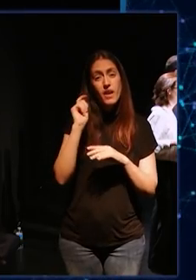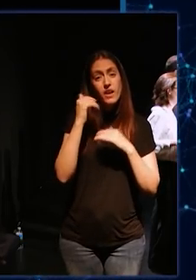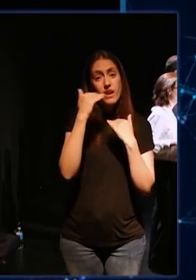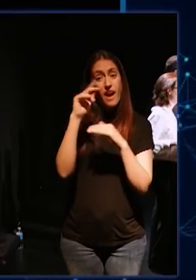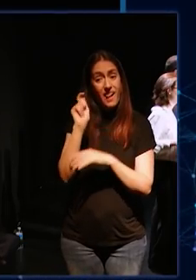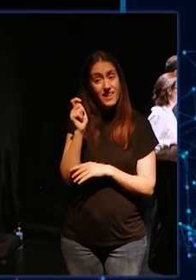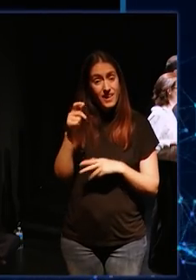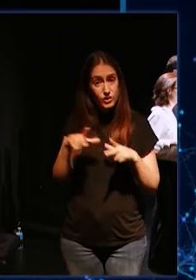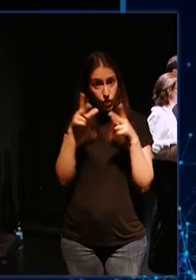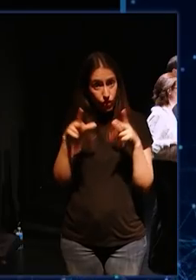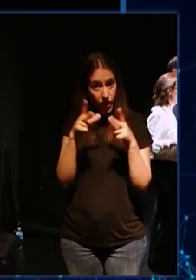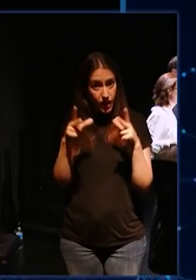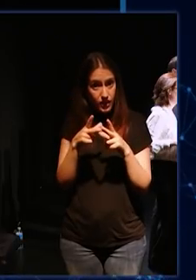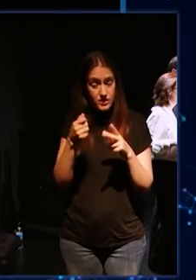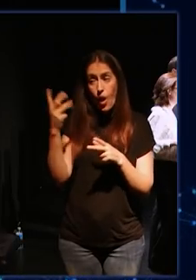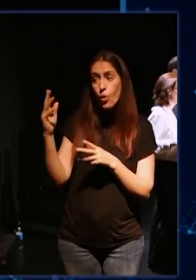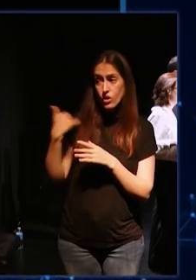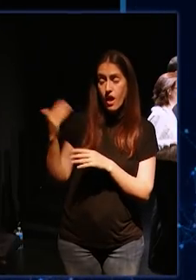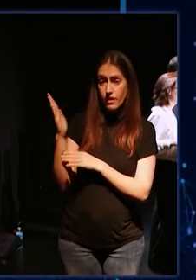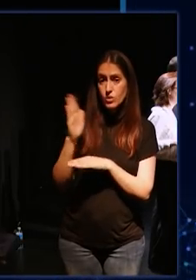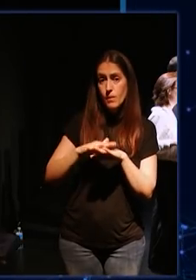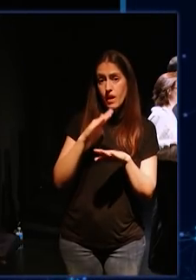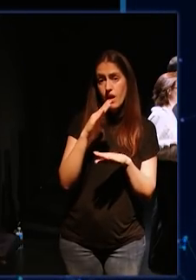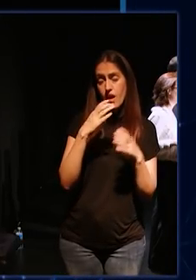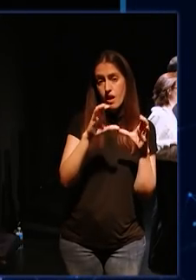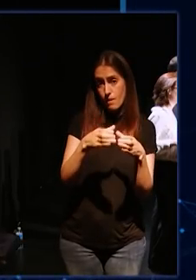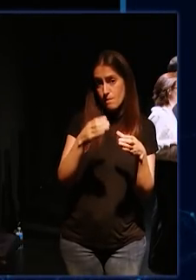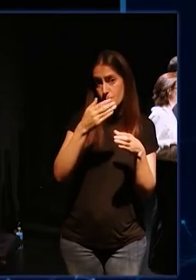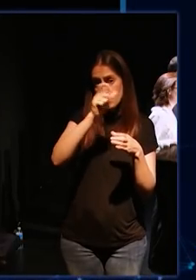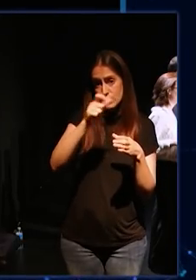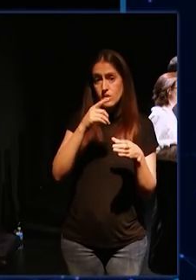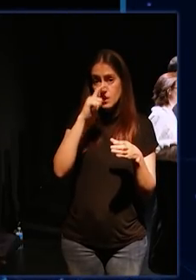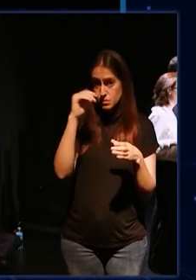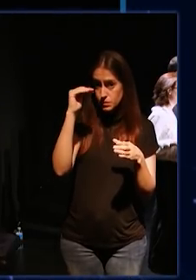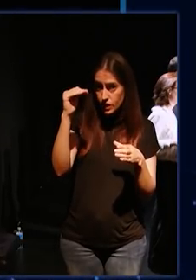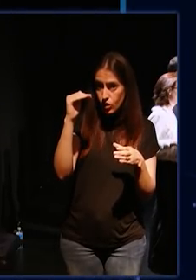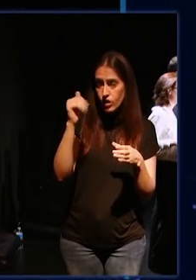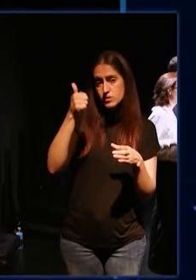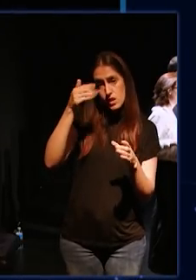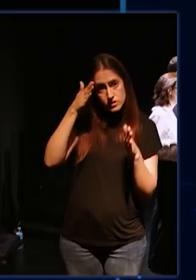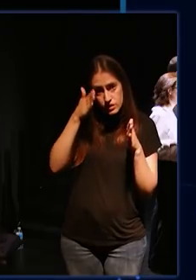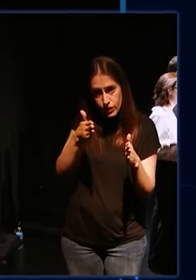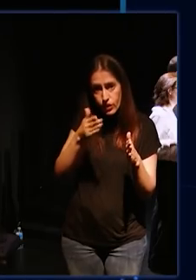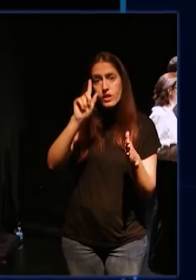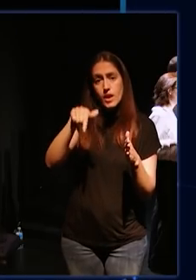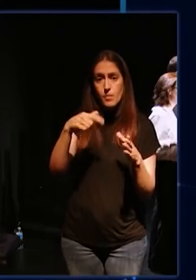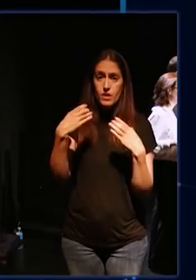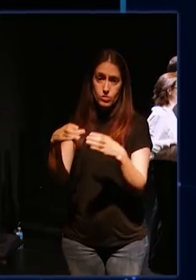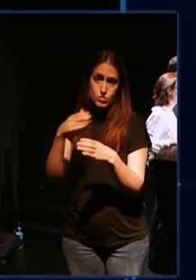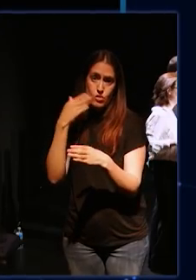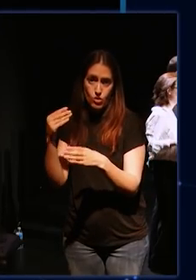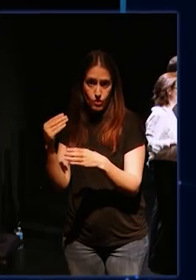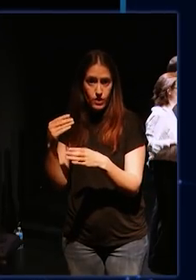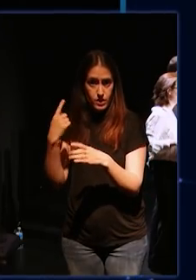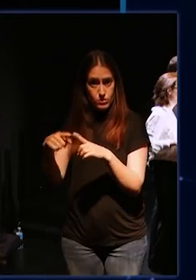alguien lo ha dicho, para las personas mayores, que merecen nuestra especial atención, y también para los jóvenes. El tema